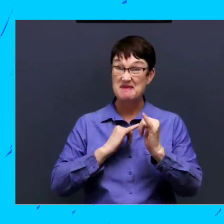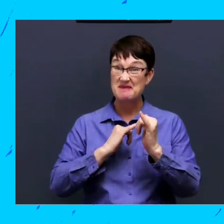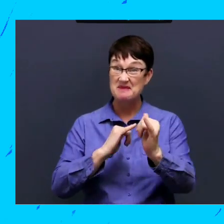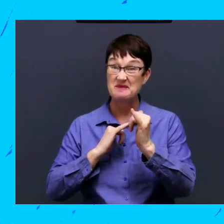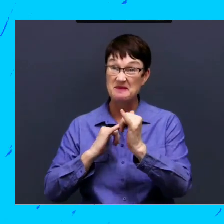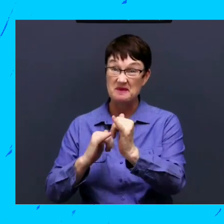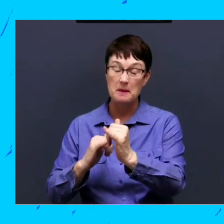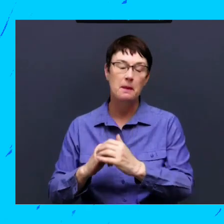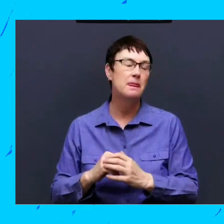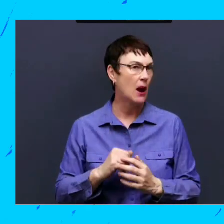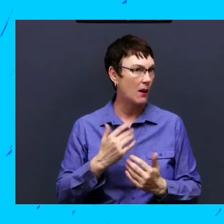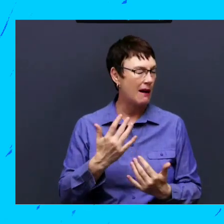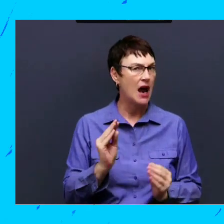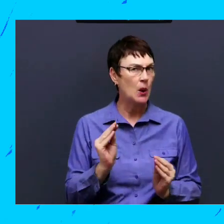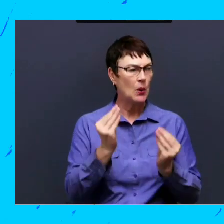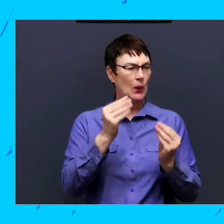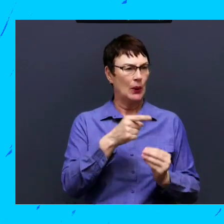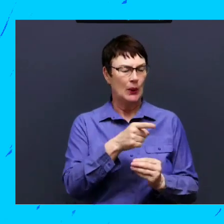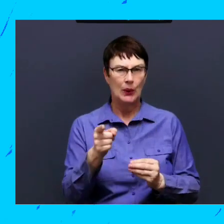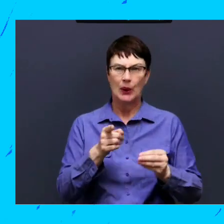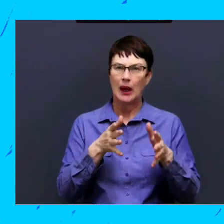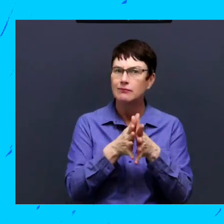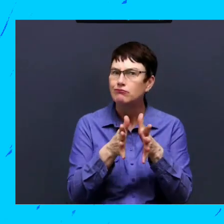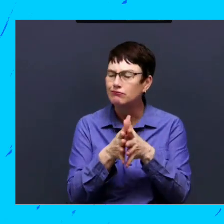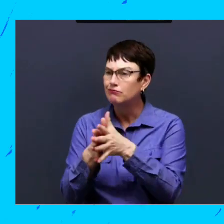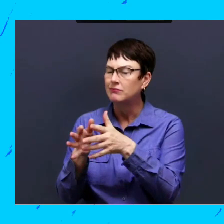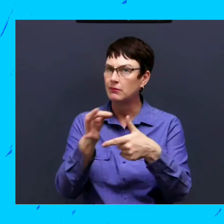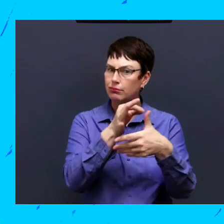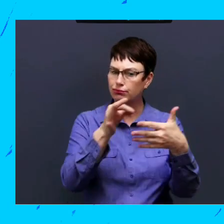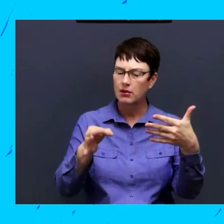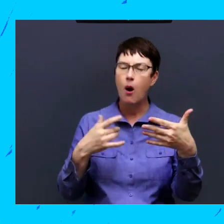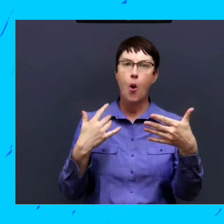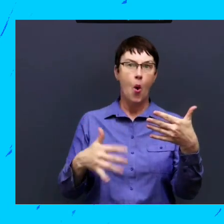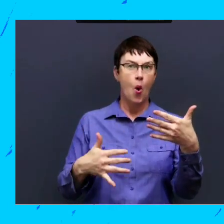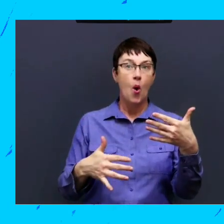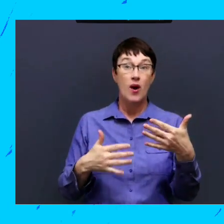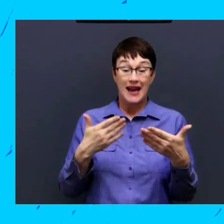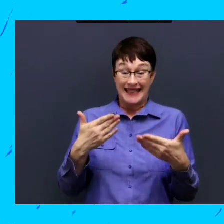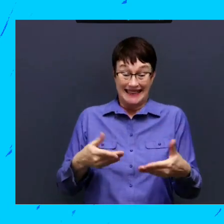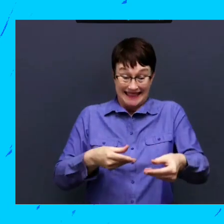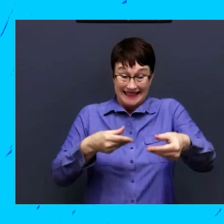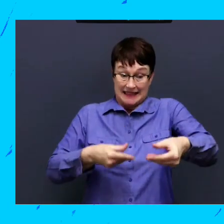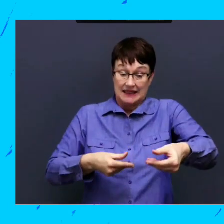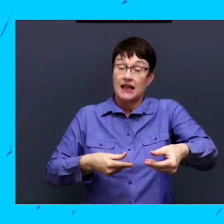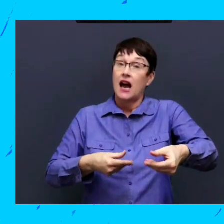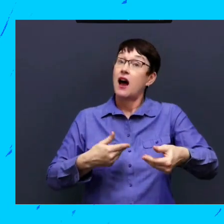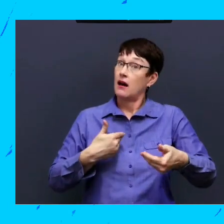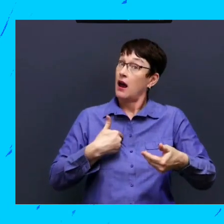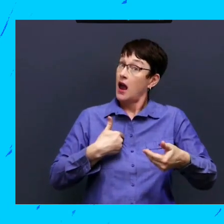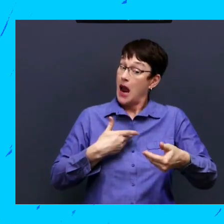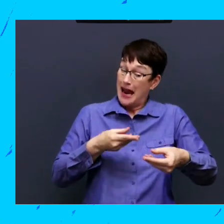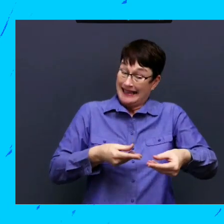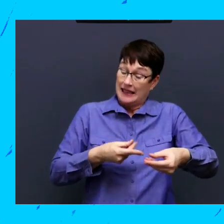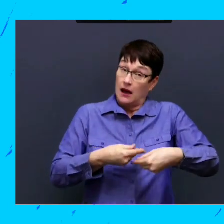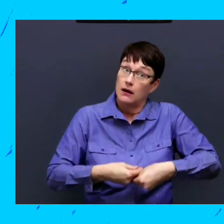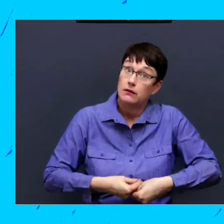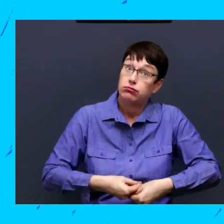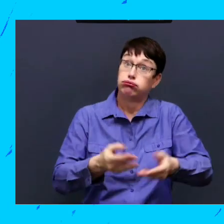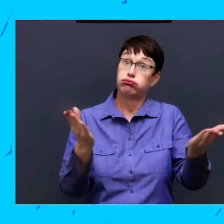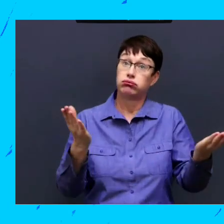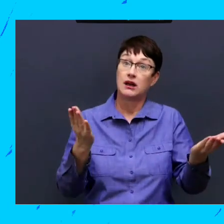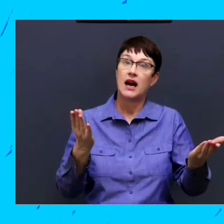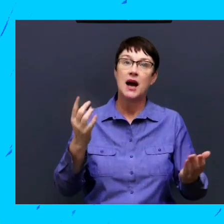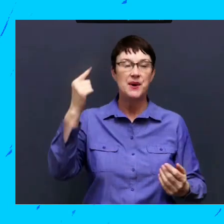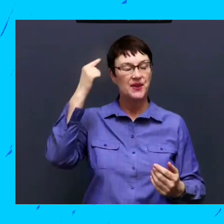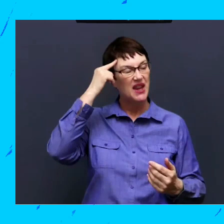colegas. Y creo que lo importante de todo esto es que cuando estamos lanzando esta guía hoy,